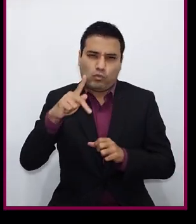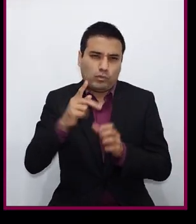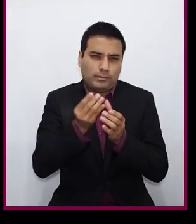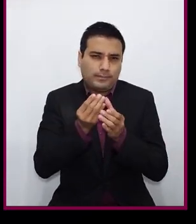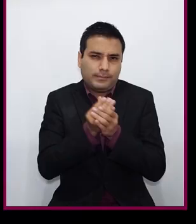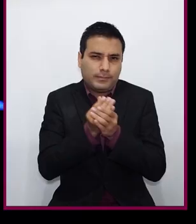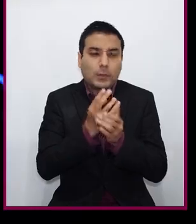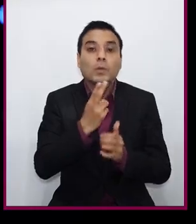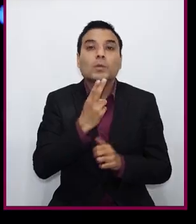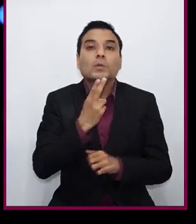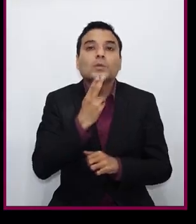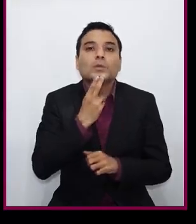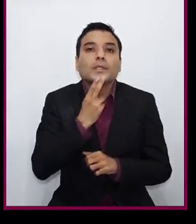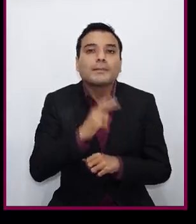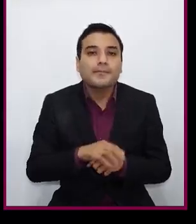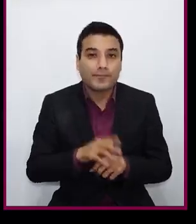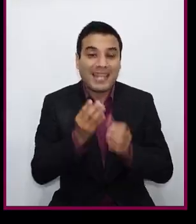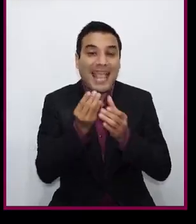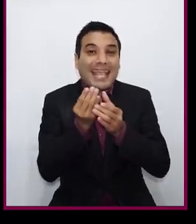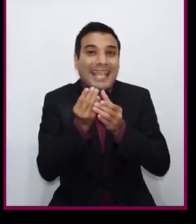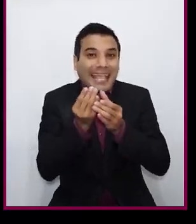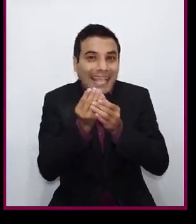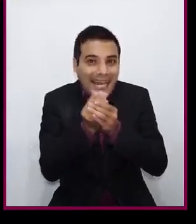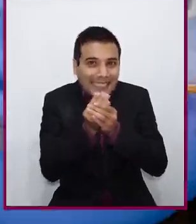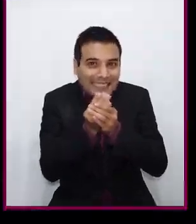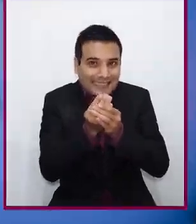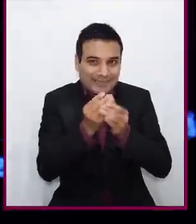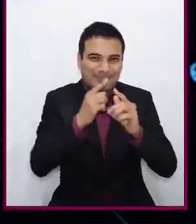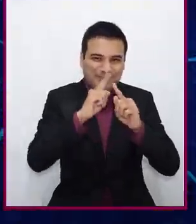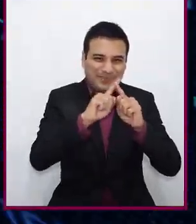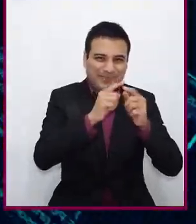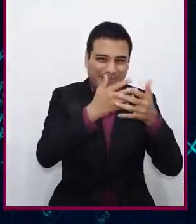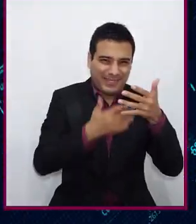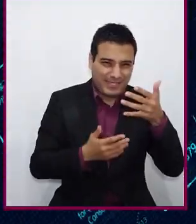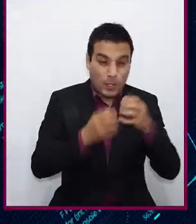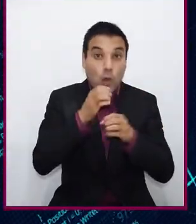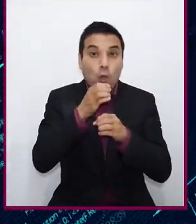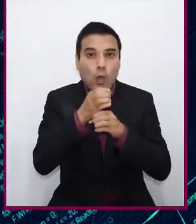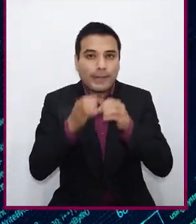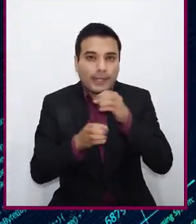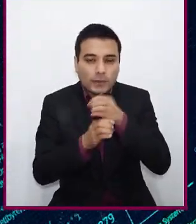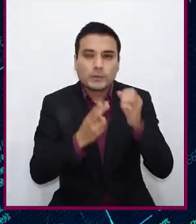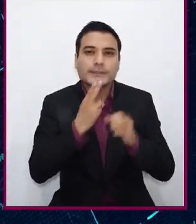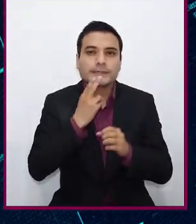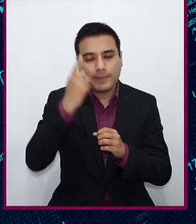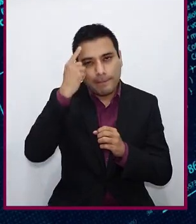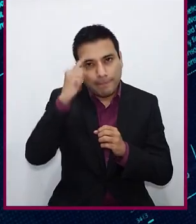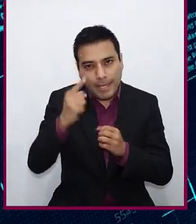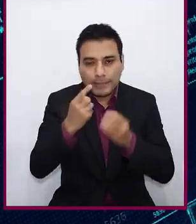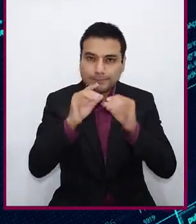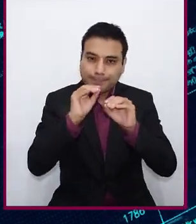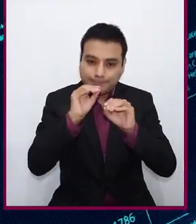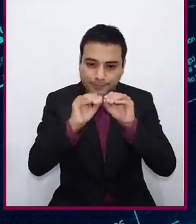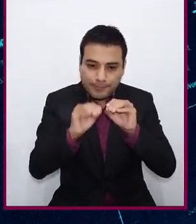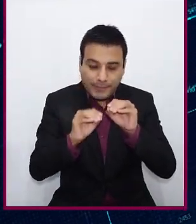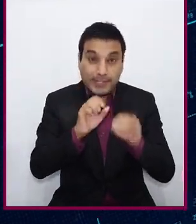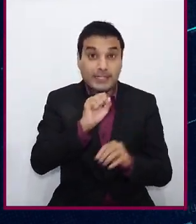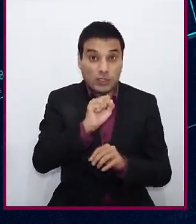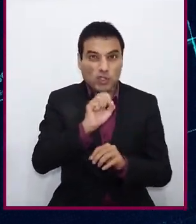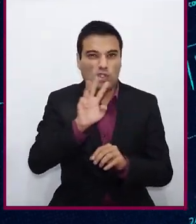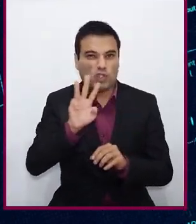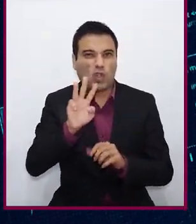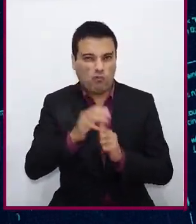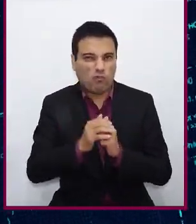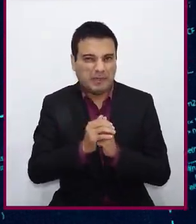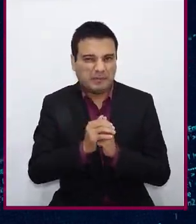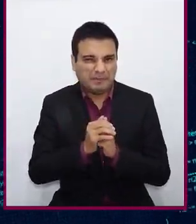basa en el concepto de clases y se utiliza para estructurar un programa de software en piezas